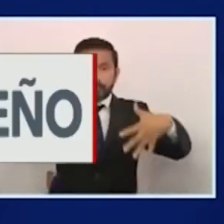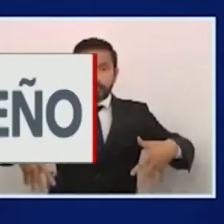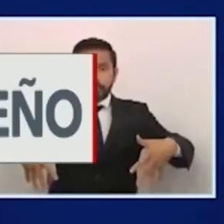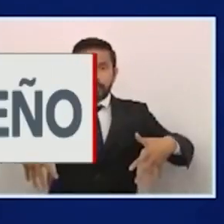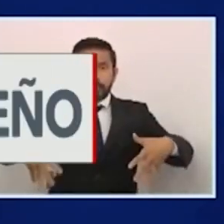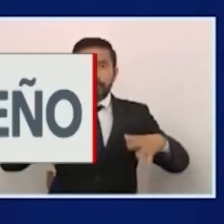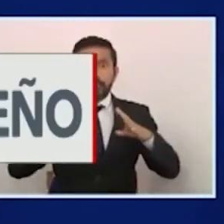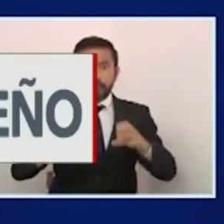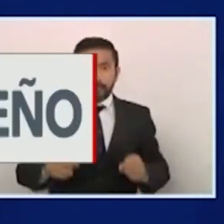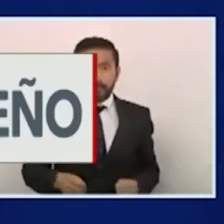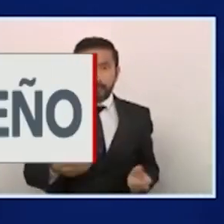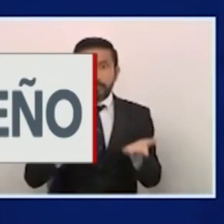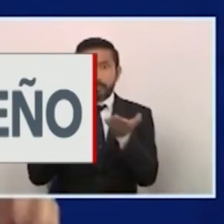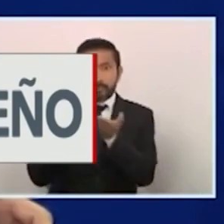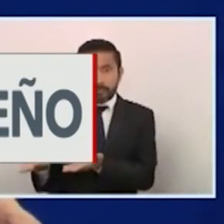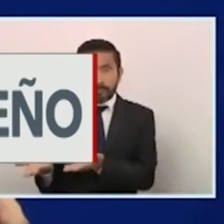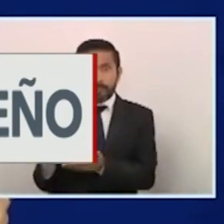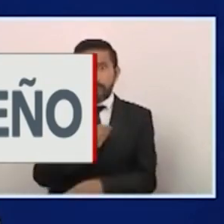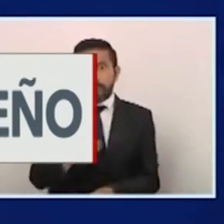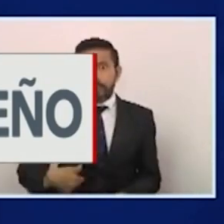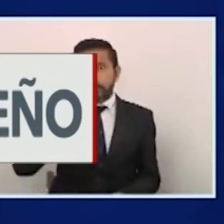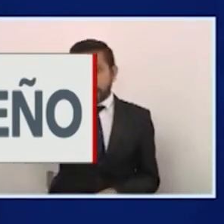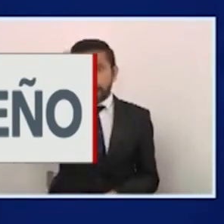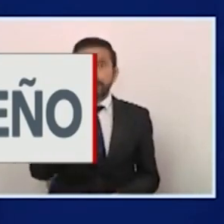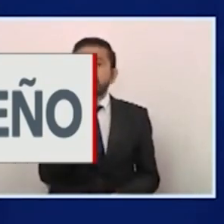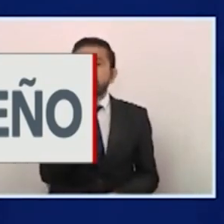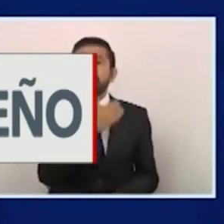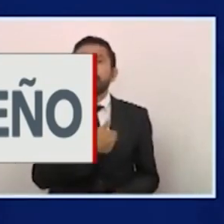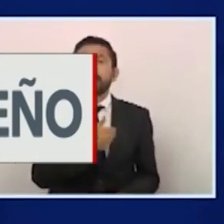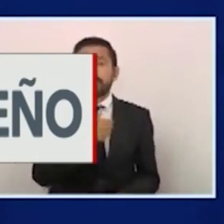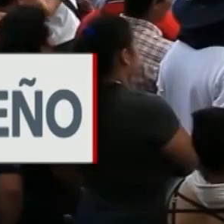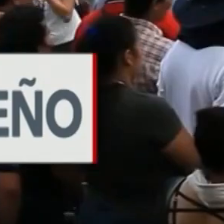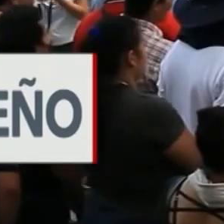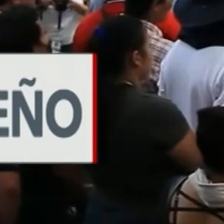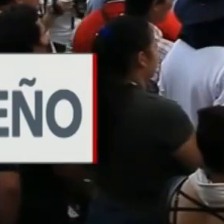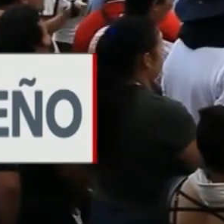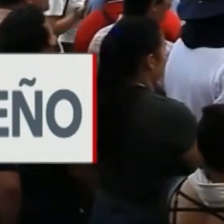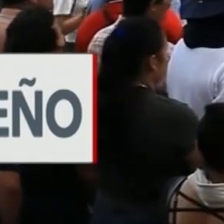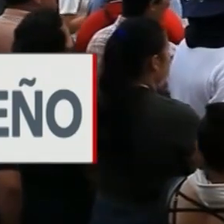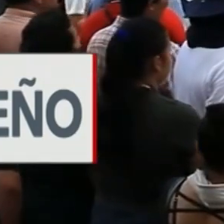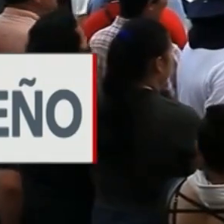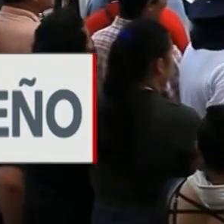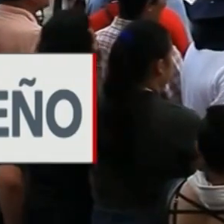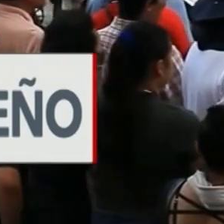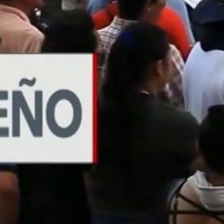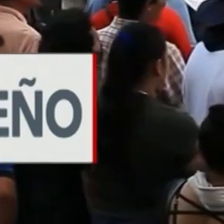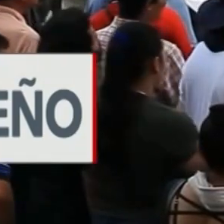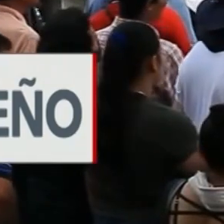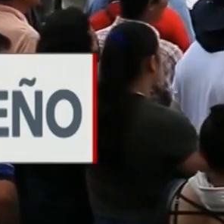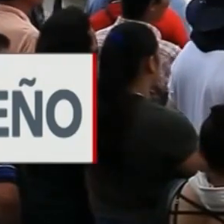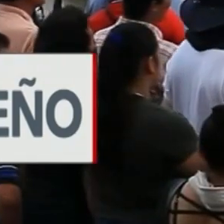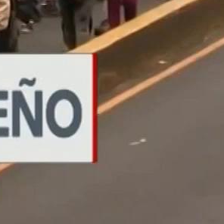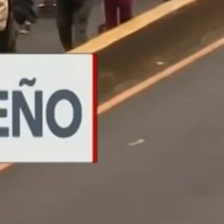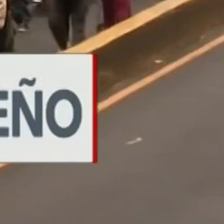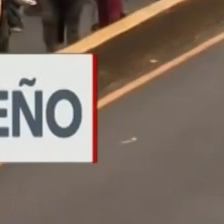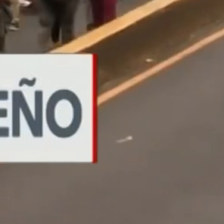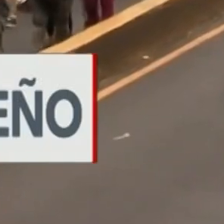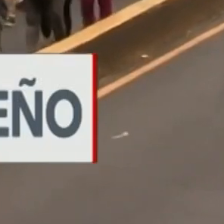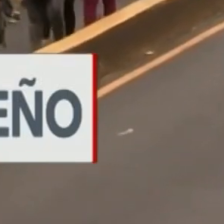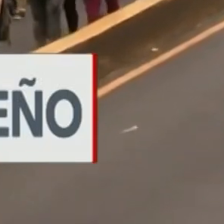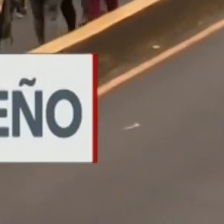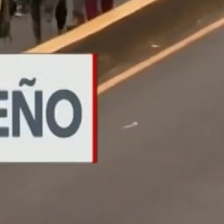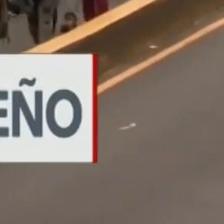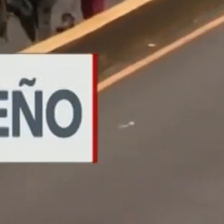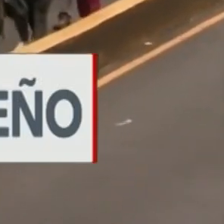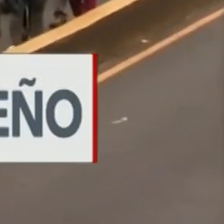brindando la gobernabilidad que así requiere el presidente Nayib Bukele. En el mismo día de la toma de posesión, miles de salvadoreños